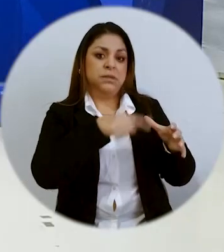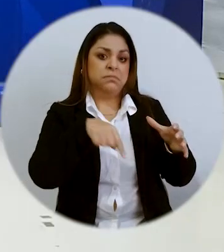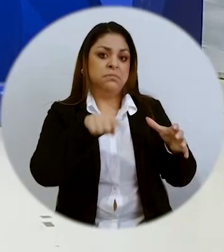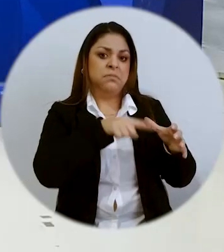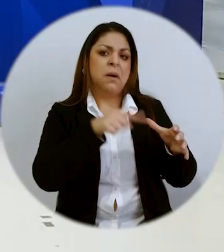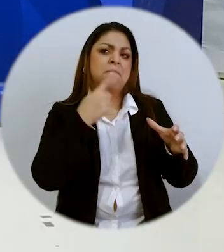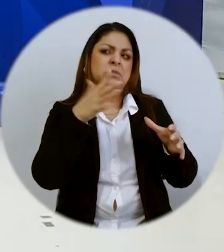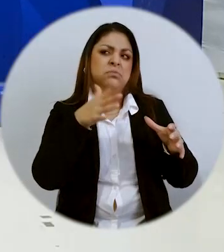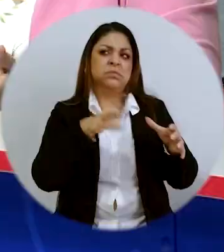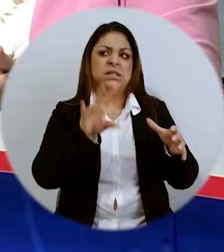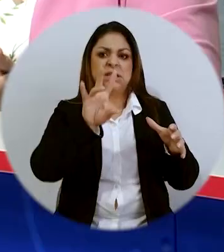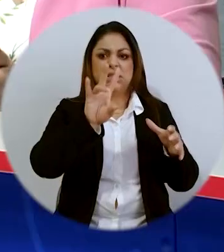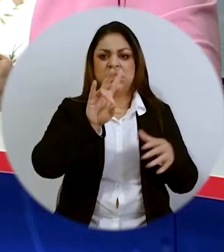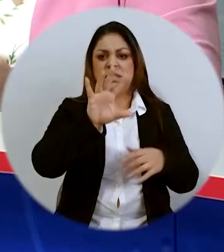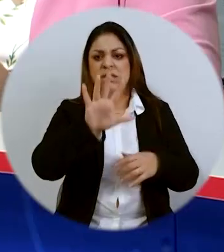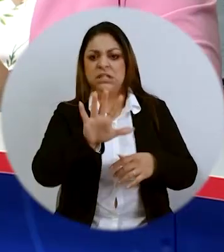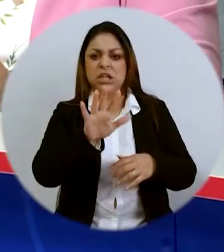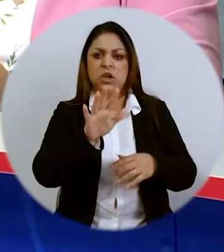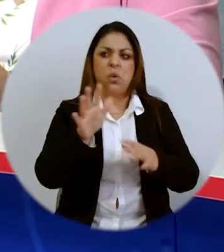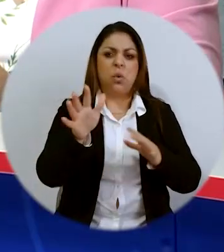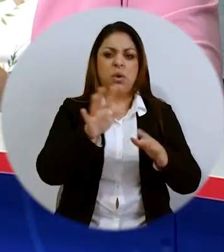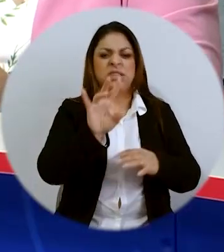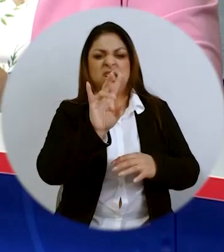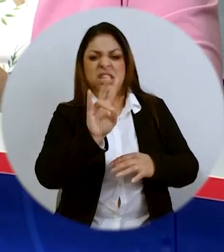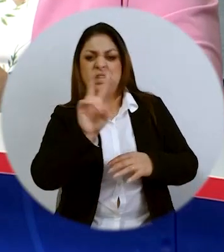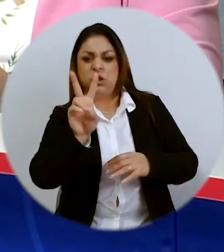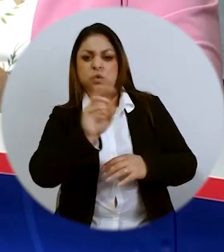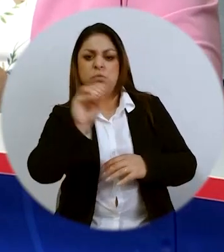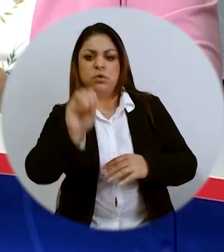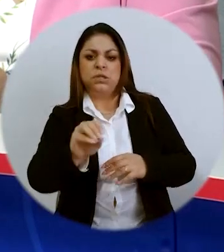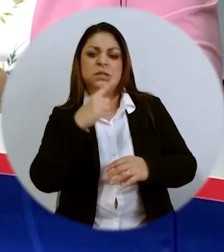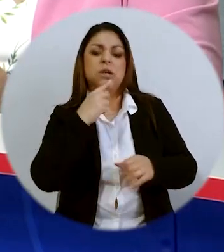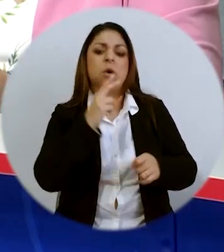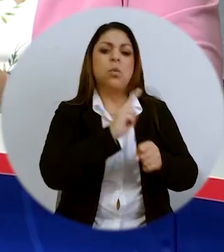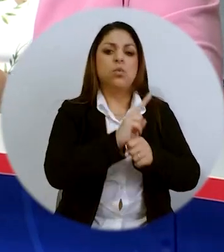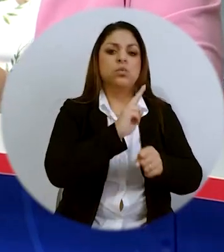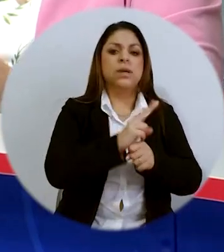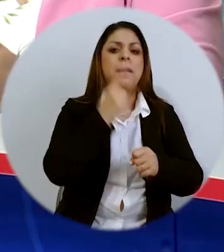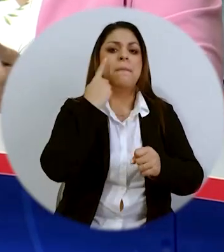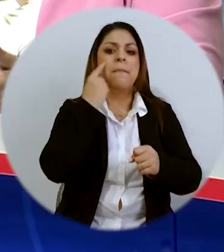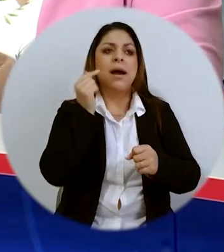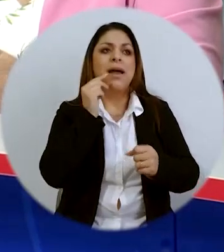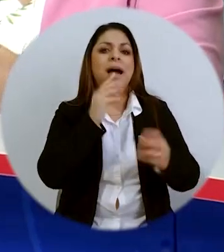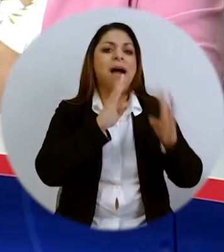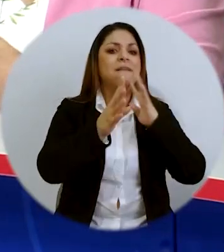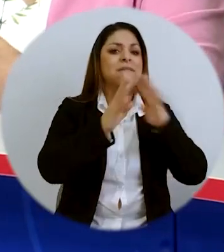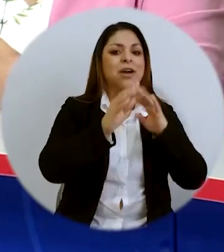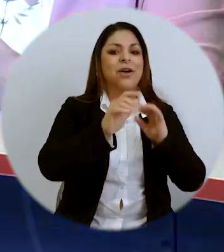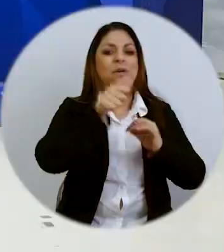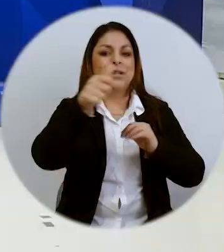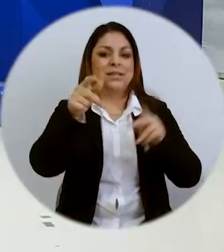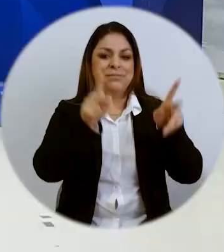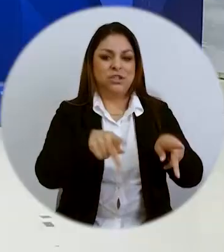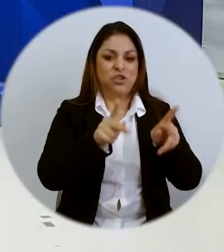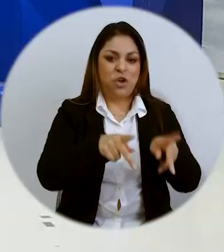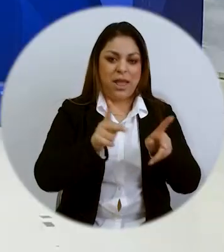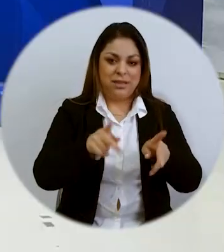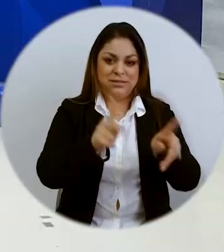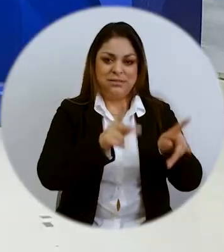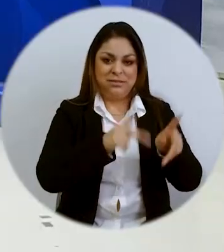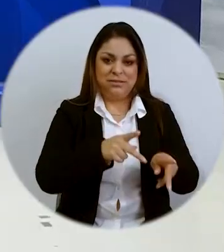muy cercano, del 75 al 72%, lo utiliza para la interacción con las